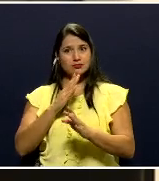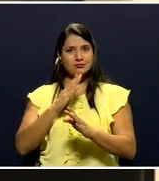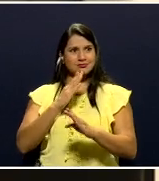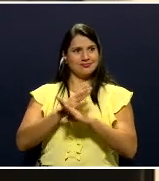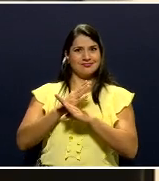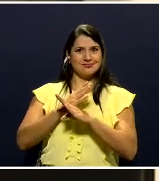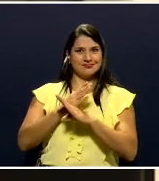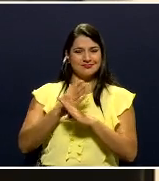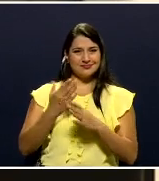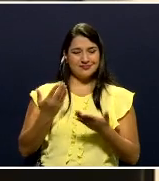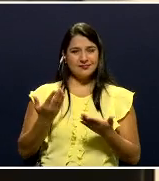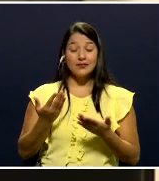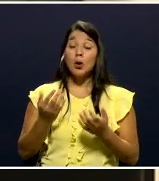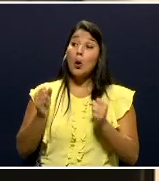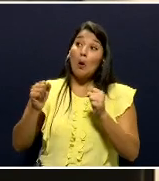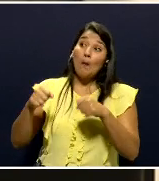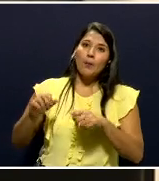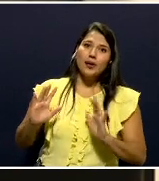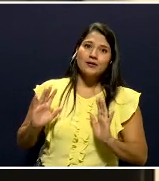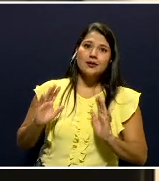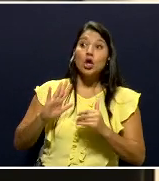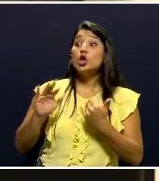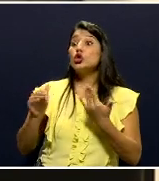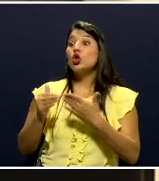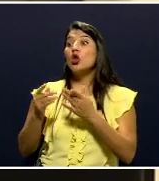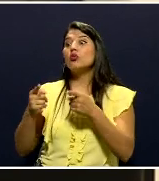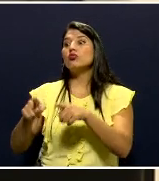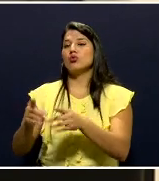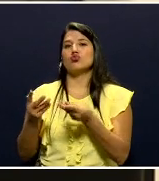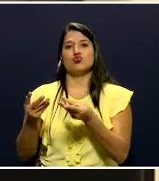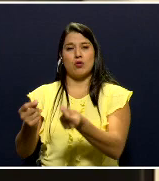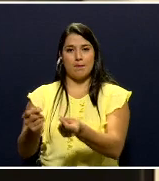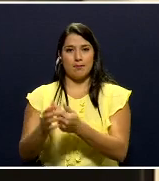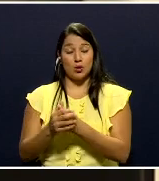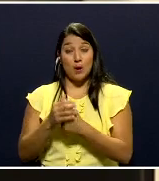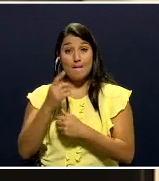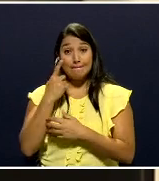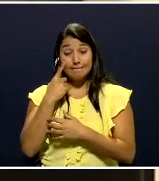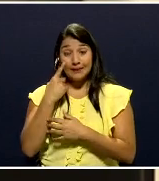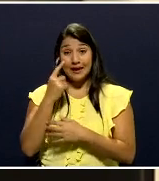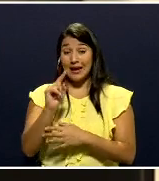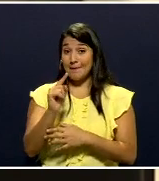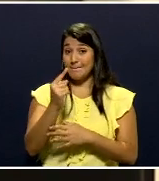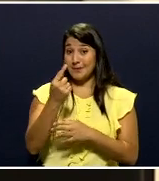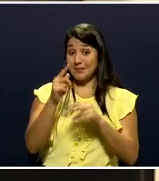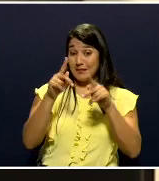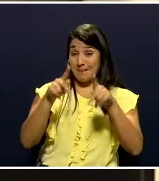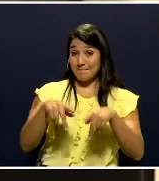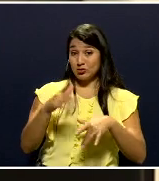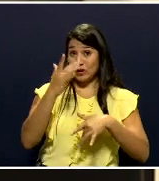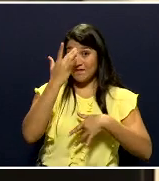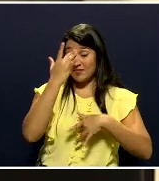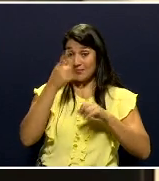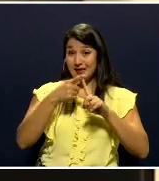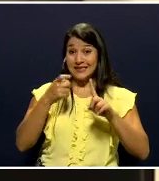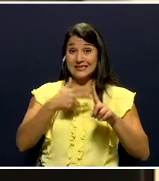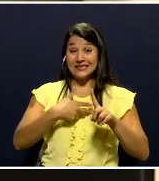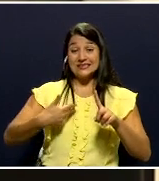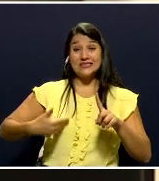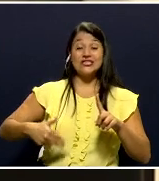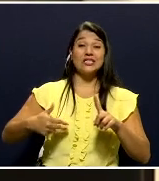Posiblemente. Vamos a ver, todo está pasando de una forma muy rápida. Ven ustedes que el primer reporte que sale de China, de